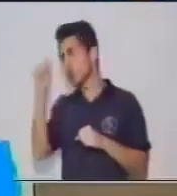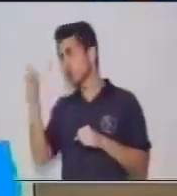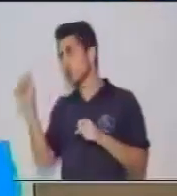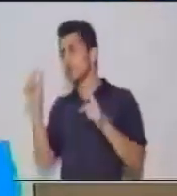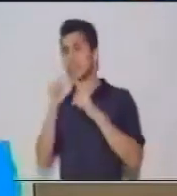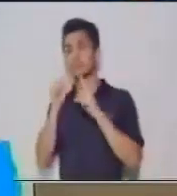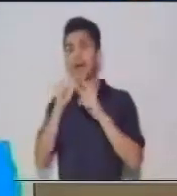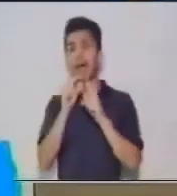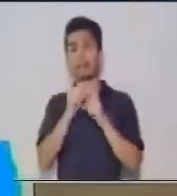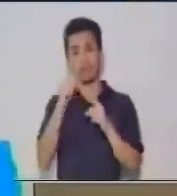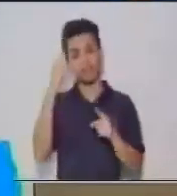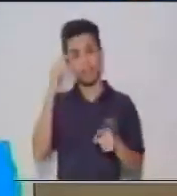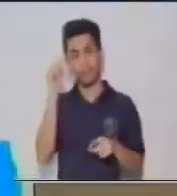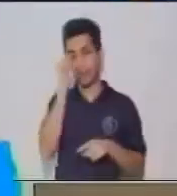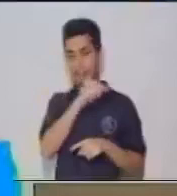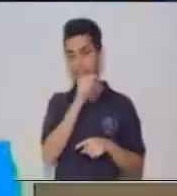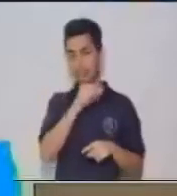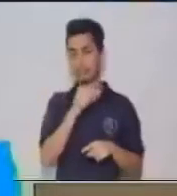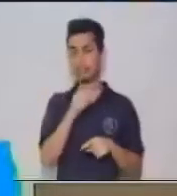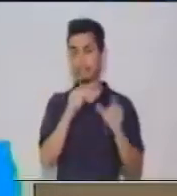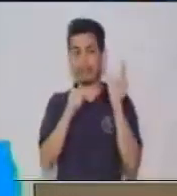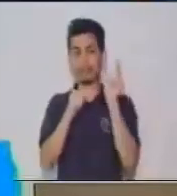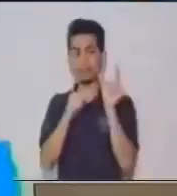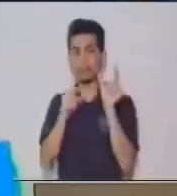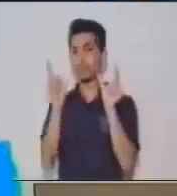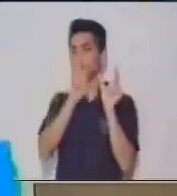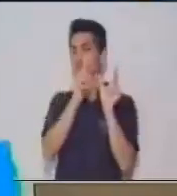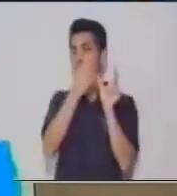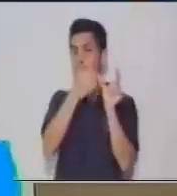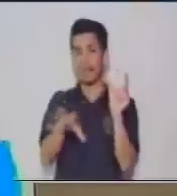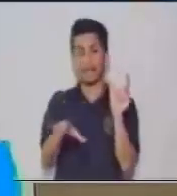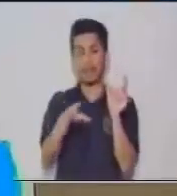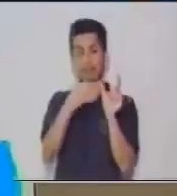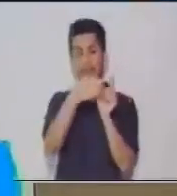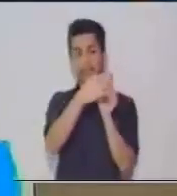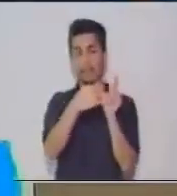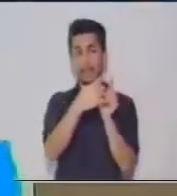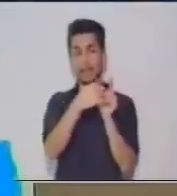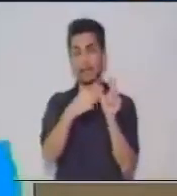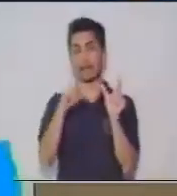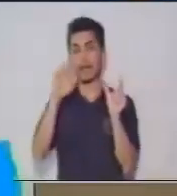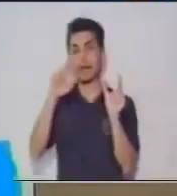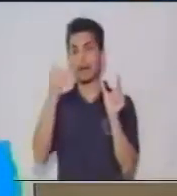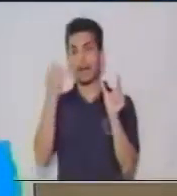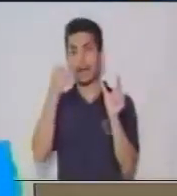en base a esta primera sin perder el origen de la misma?